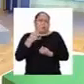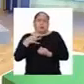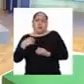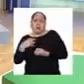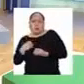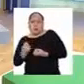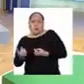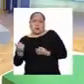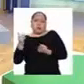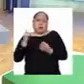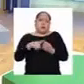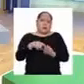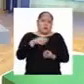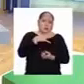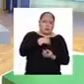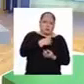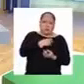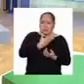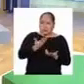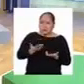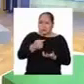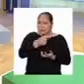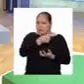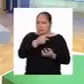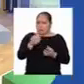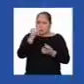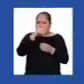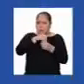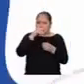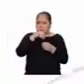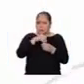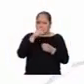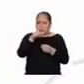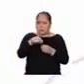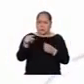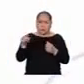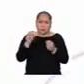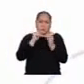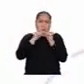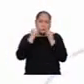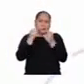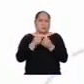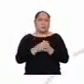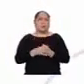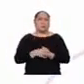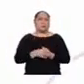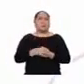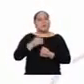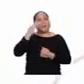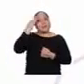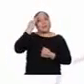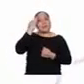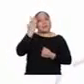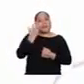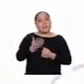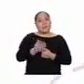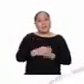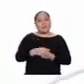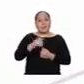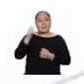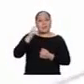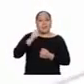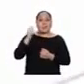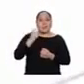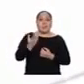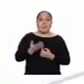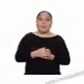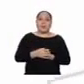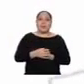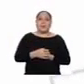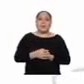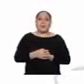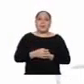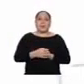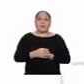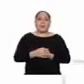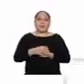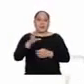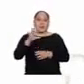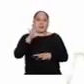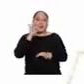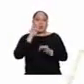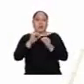qué edad van a estar conformados esos grupos? Para saber eso, necesitamos hallar la